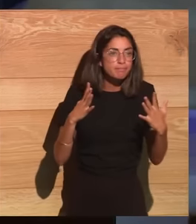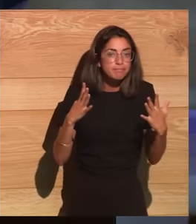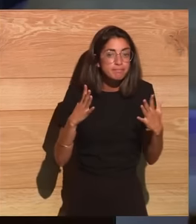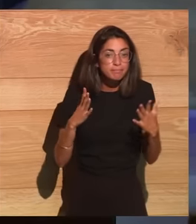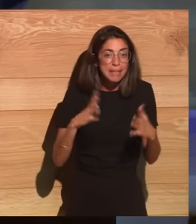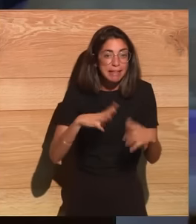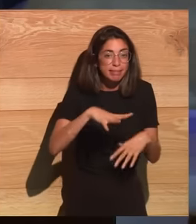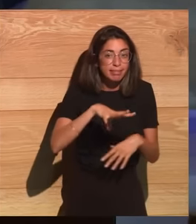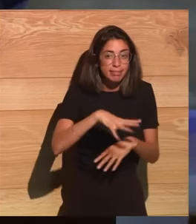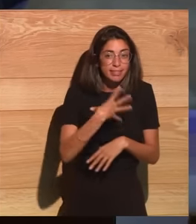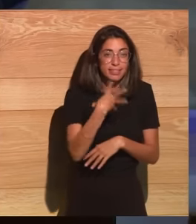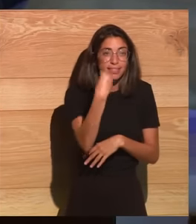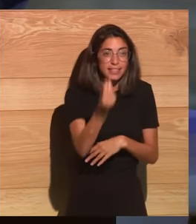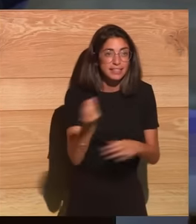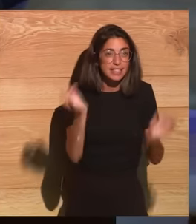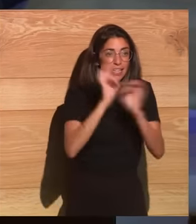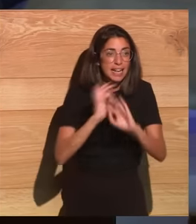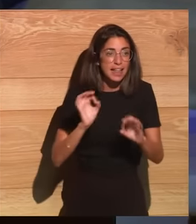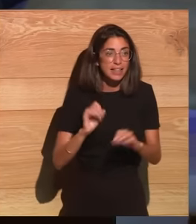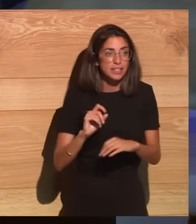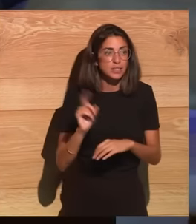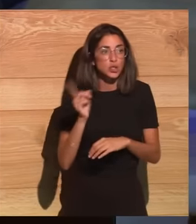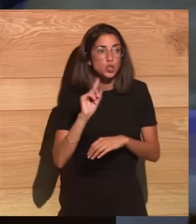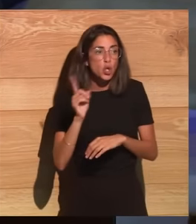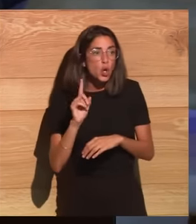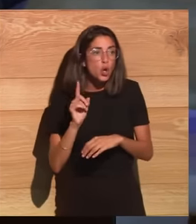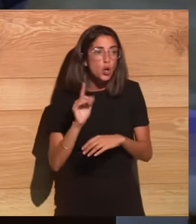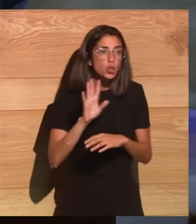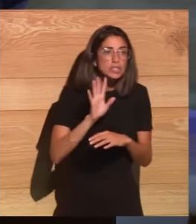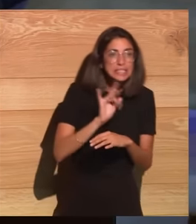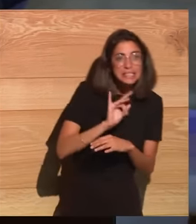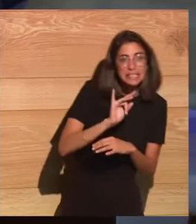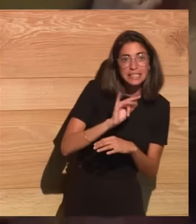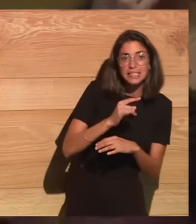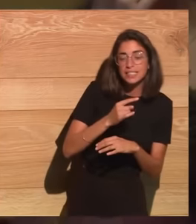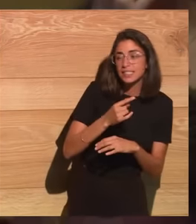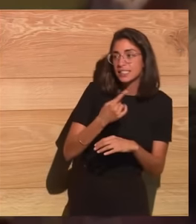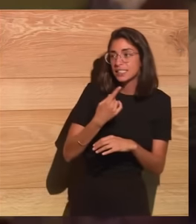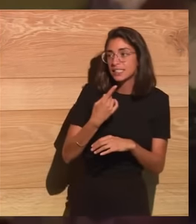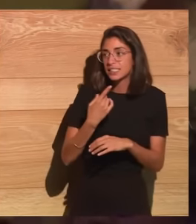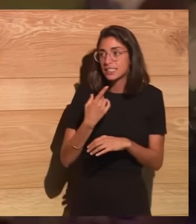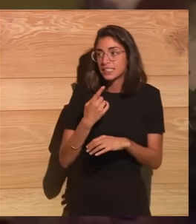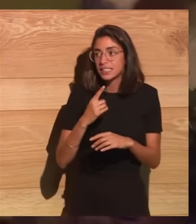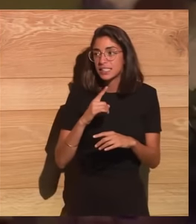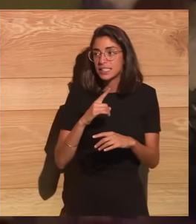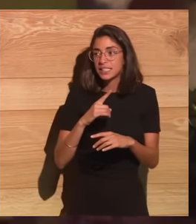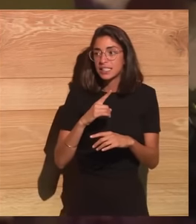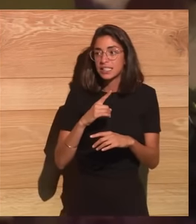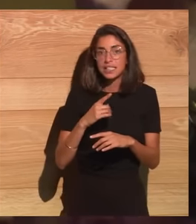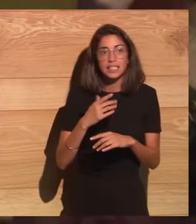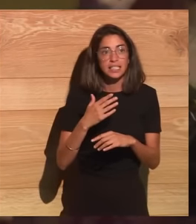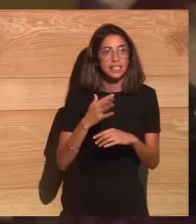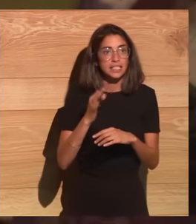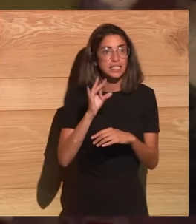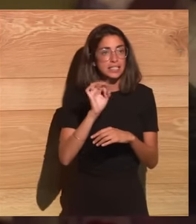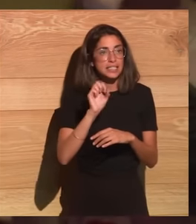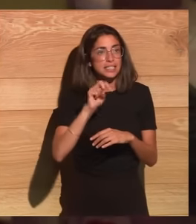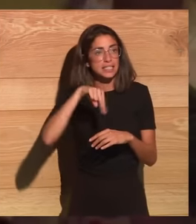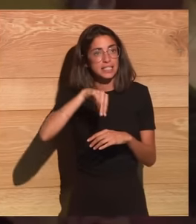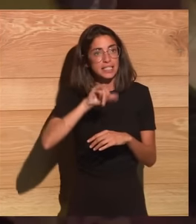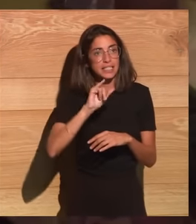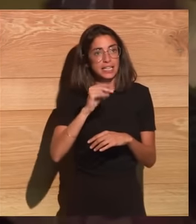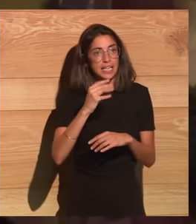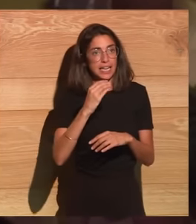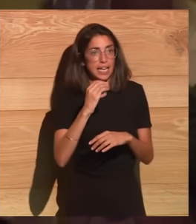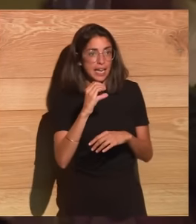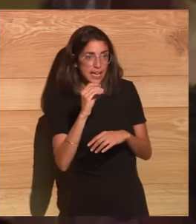entendido. Has empezado la frase diciendo no. Es off topic, ¿no? Luego sí, y luego ¿qué has dicho? Felipe, que nos hagas un sneak peek de una historieta